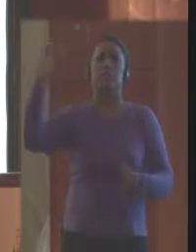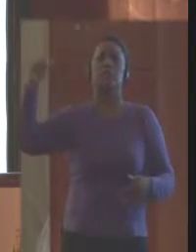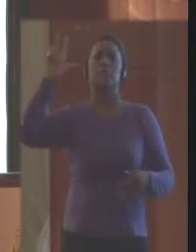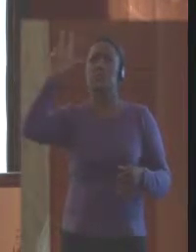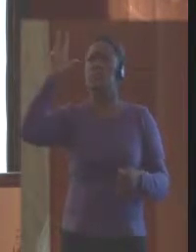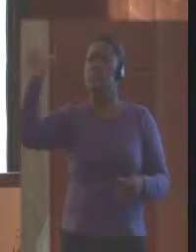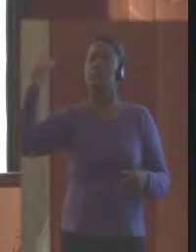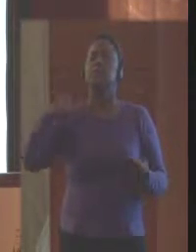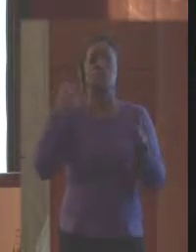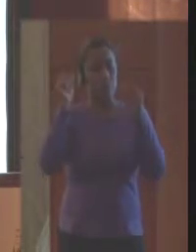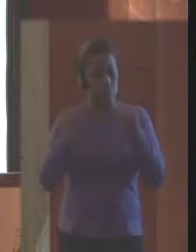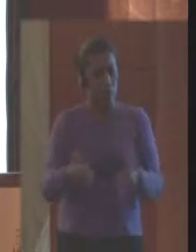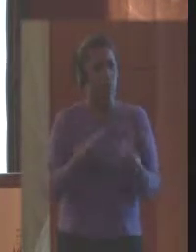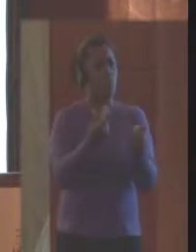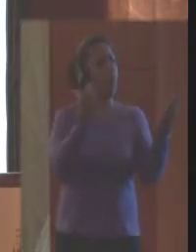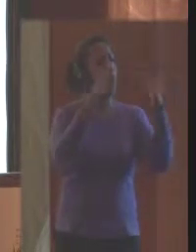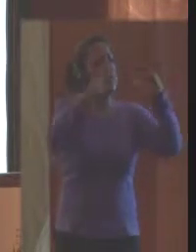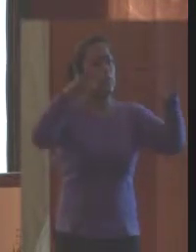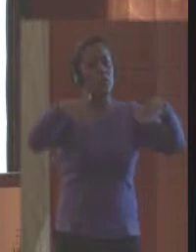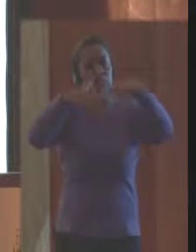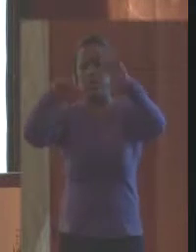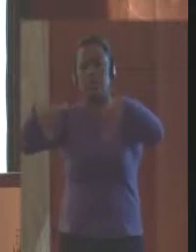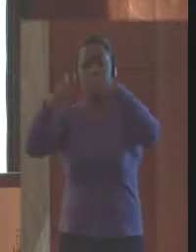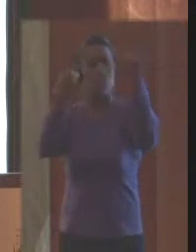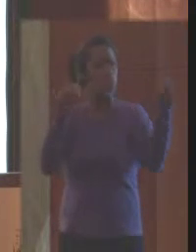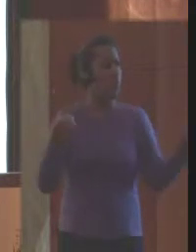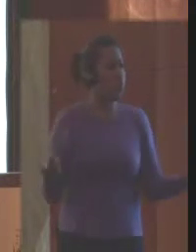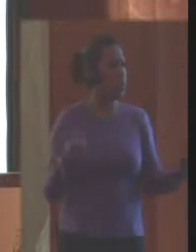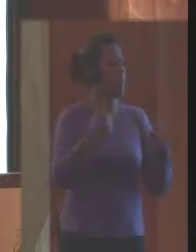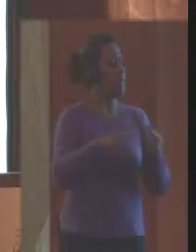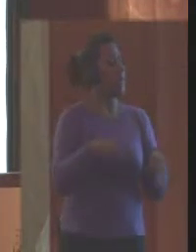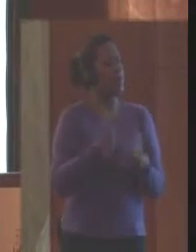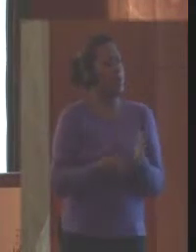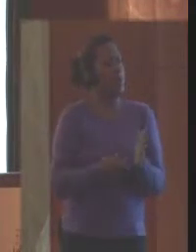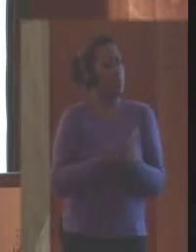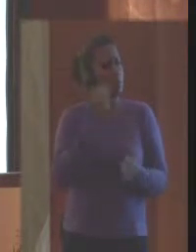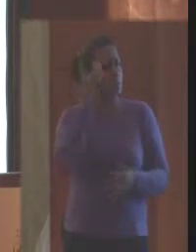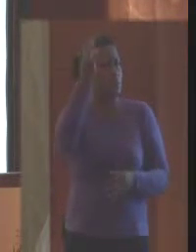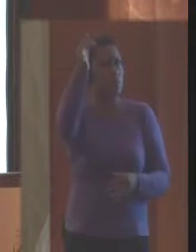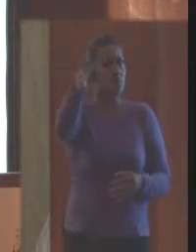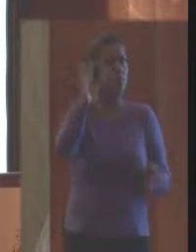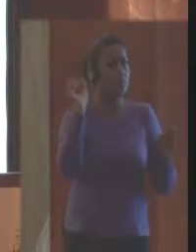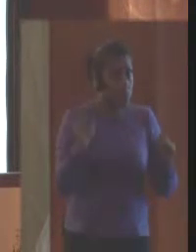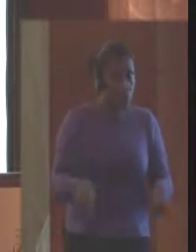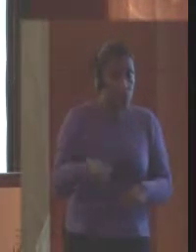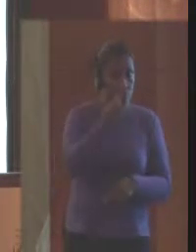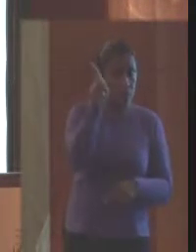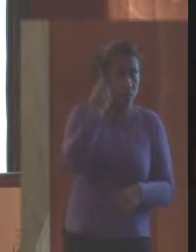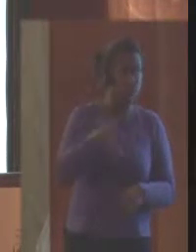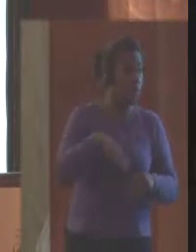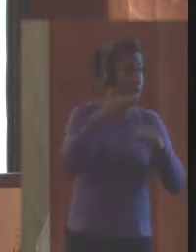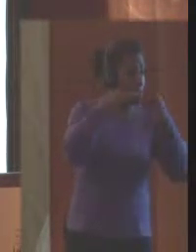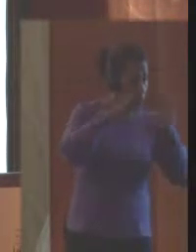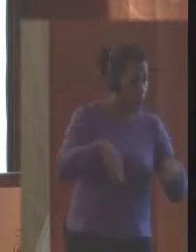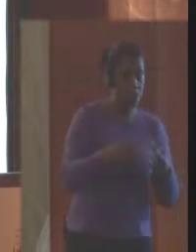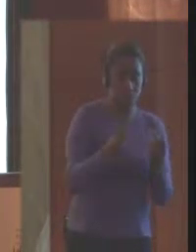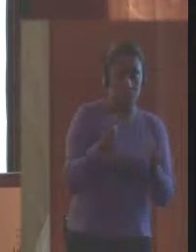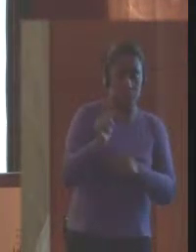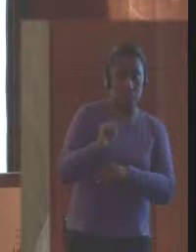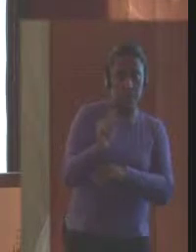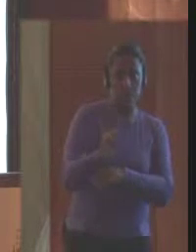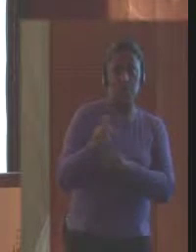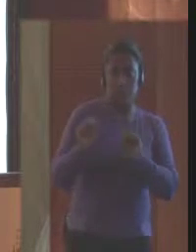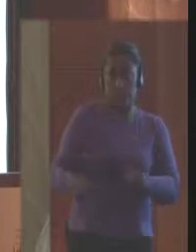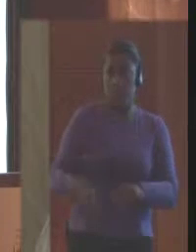predios. ¿Cuántas casas, cuántas viviendas construimos ahí? ¿Pero a qué precio? Podemos comprar la soya a un precio barato y podemos construir